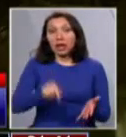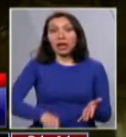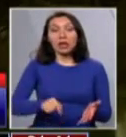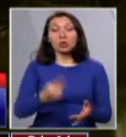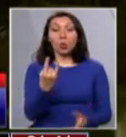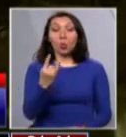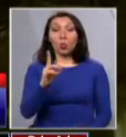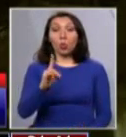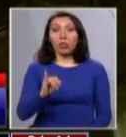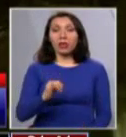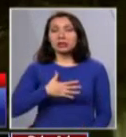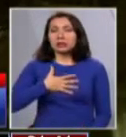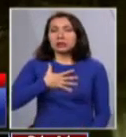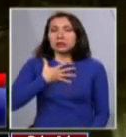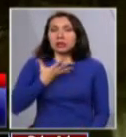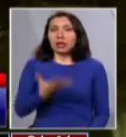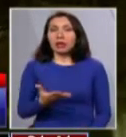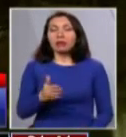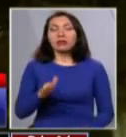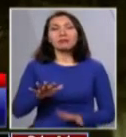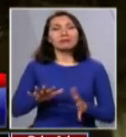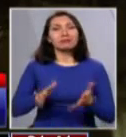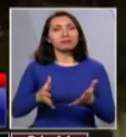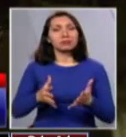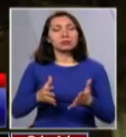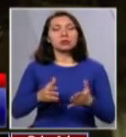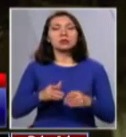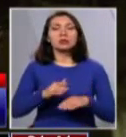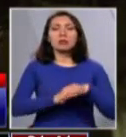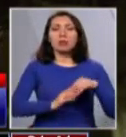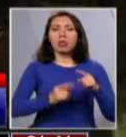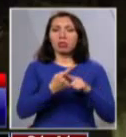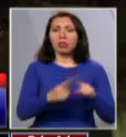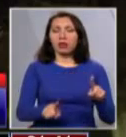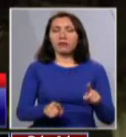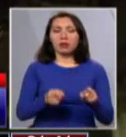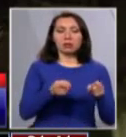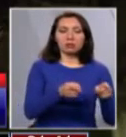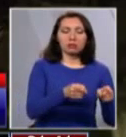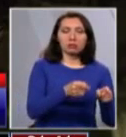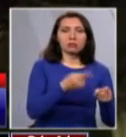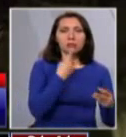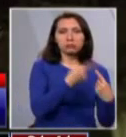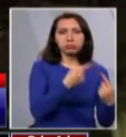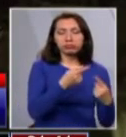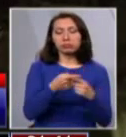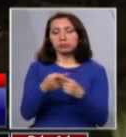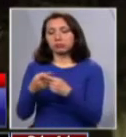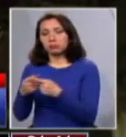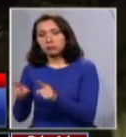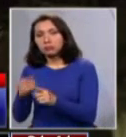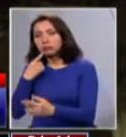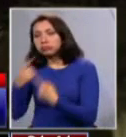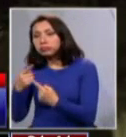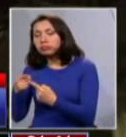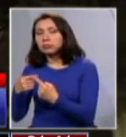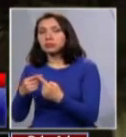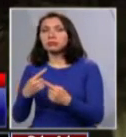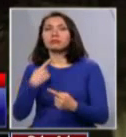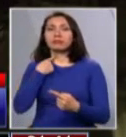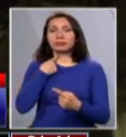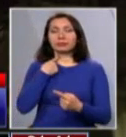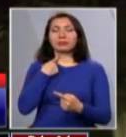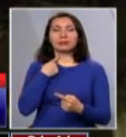de que la udi ha sentido digamos de que ha habido una mano distinta para tratar los casos que han afectado a